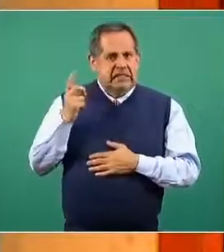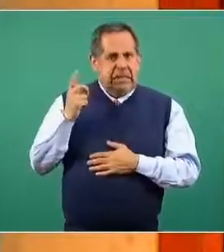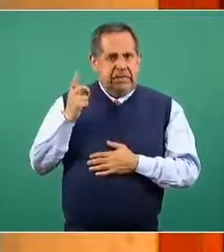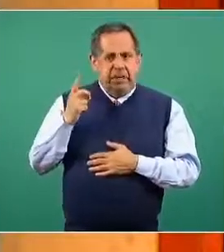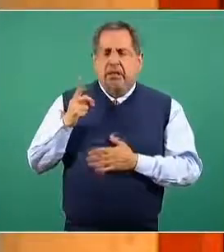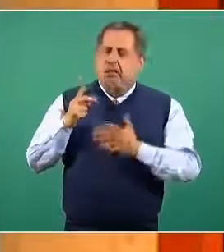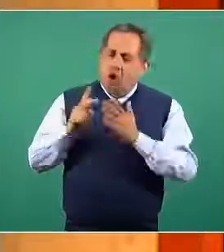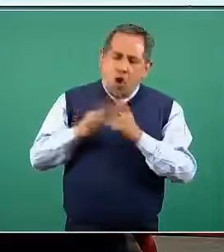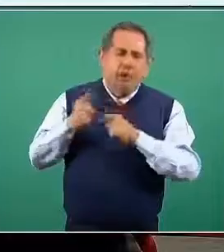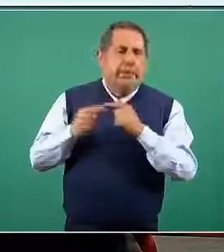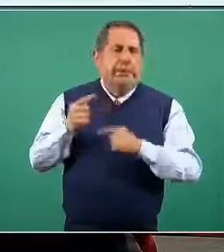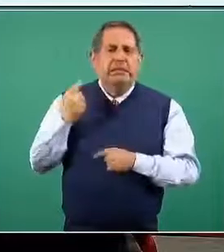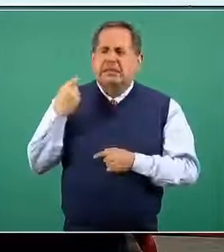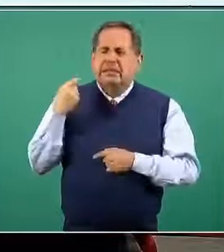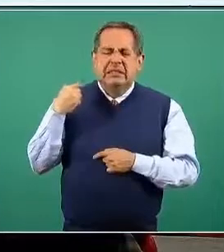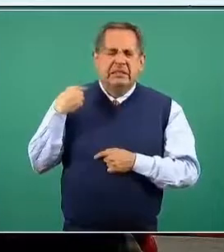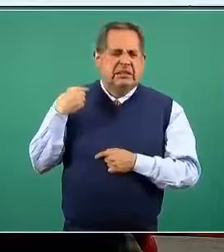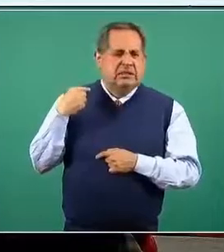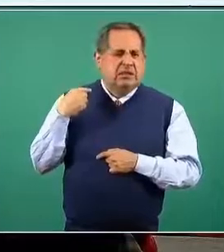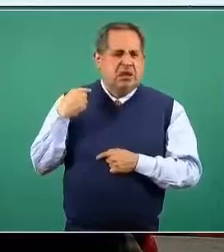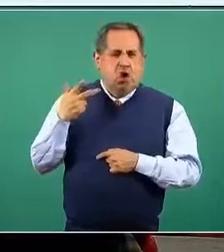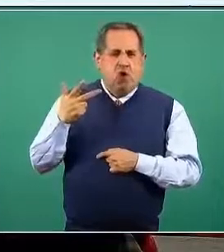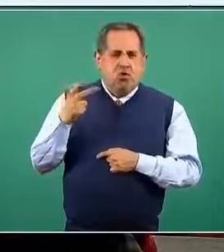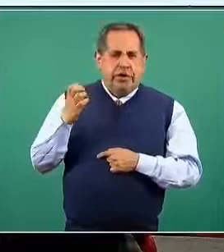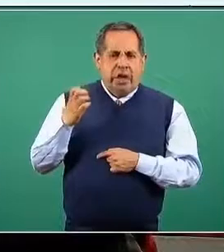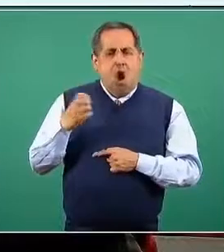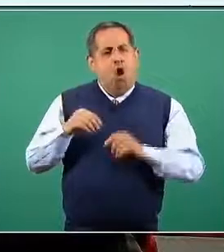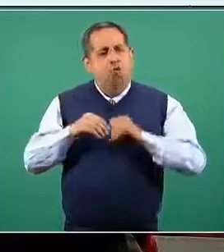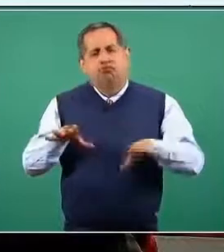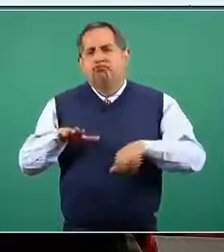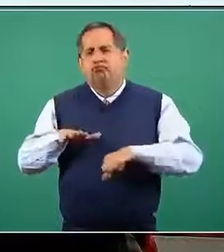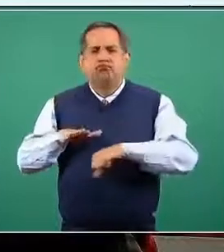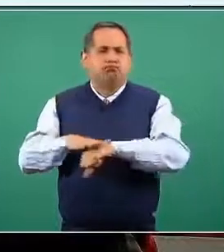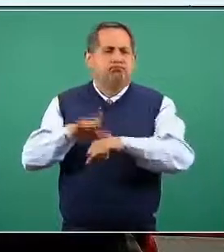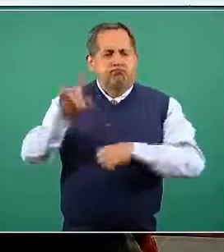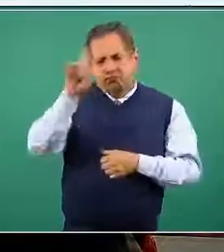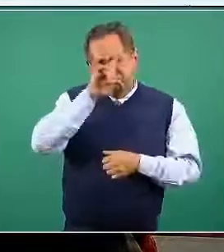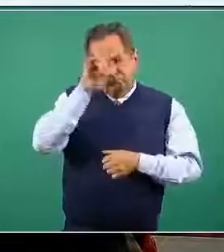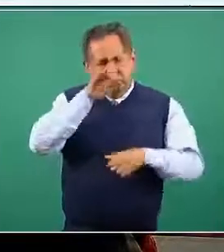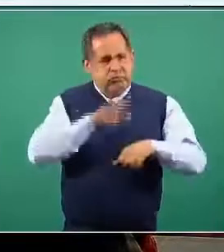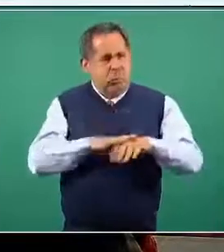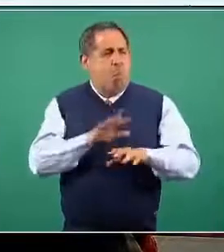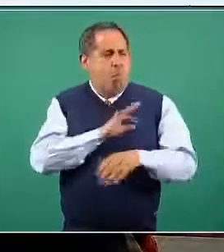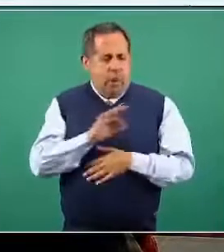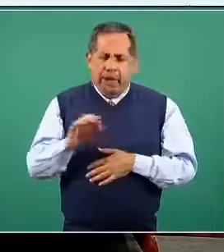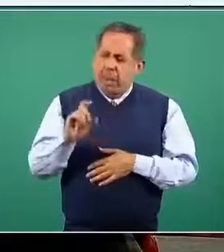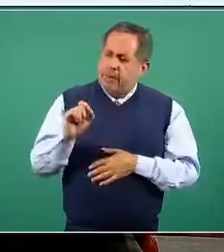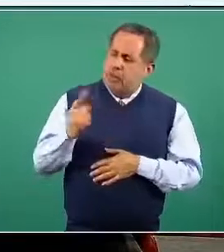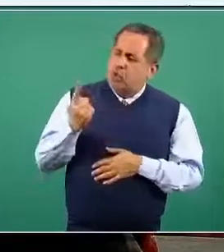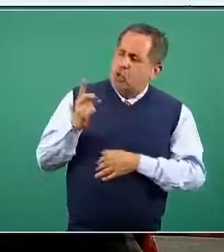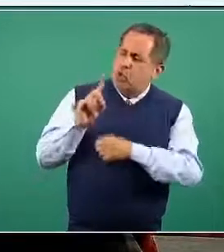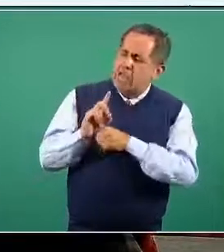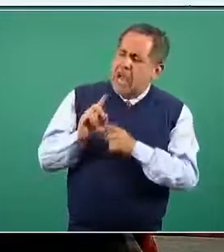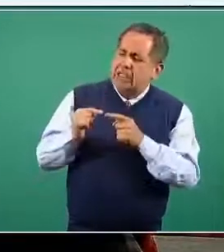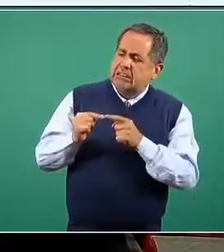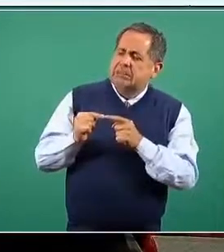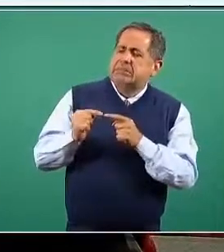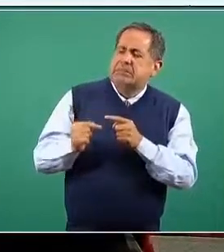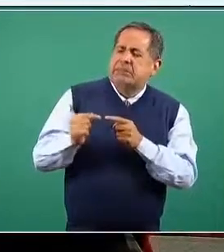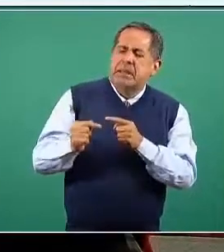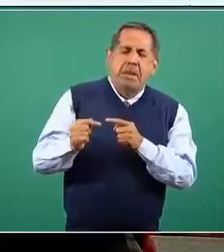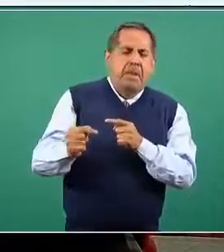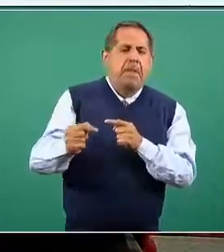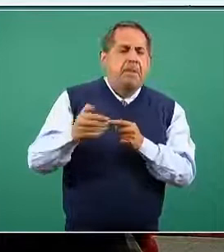y lo ratificó este 8 de enero, ha recomendado que se podría ampliar la cobertura de